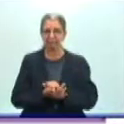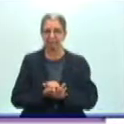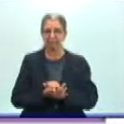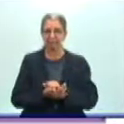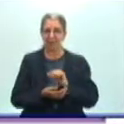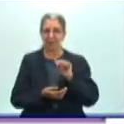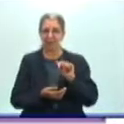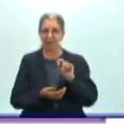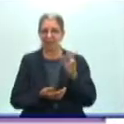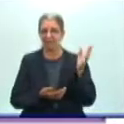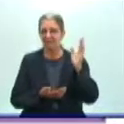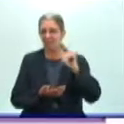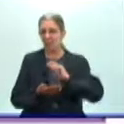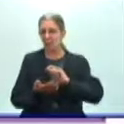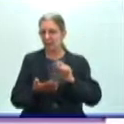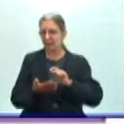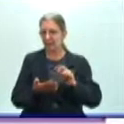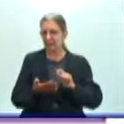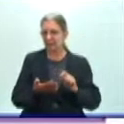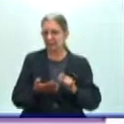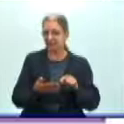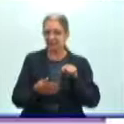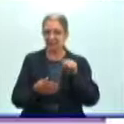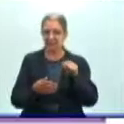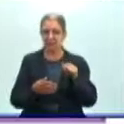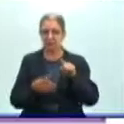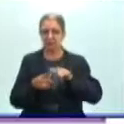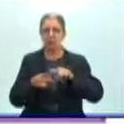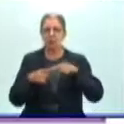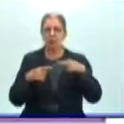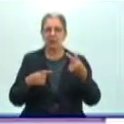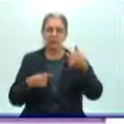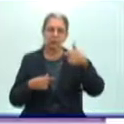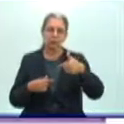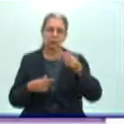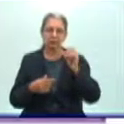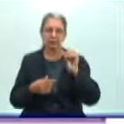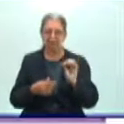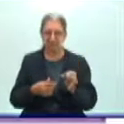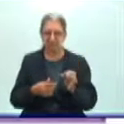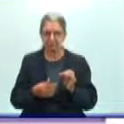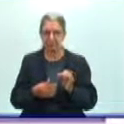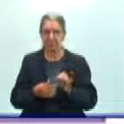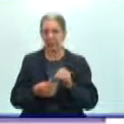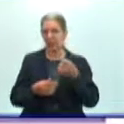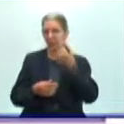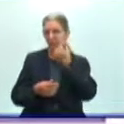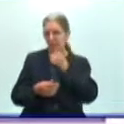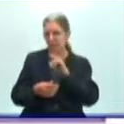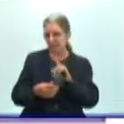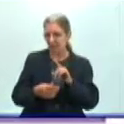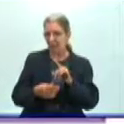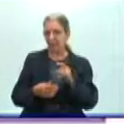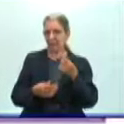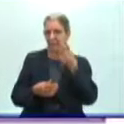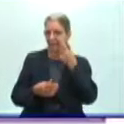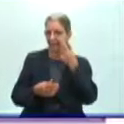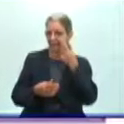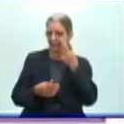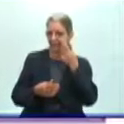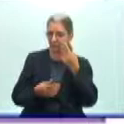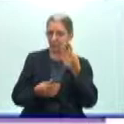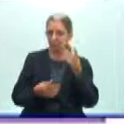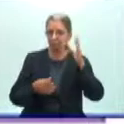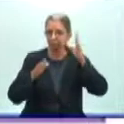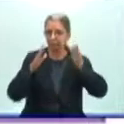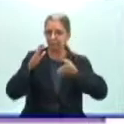a escribir esta relación con su fundamentación. Además, nos aparece que el